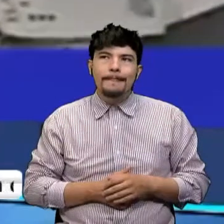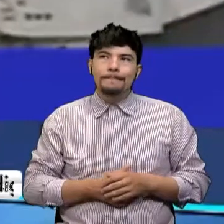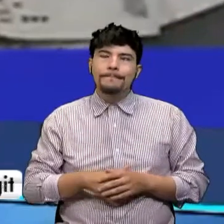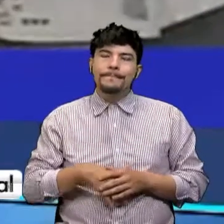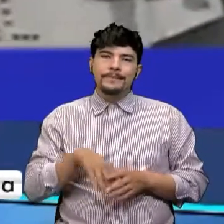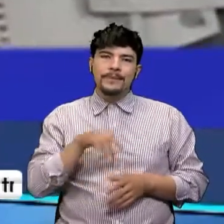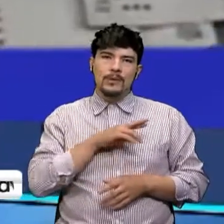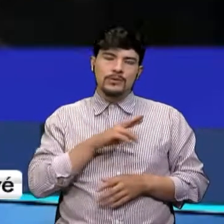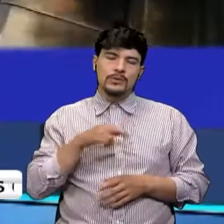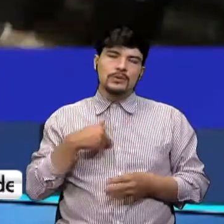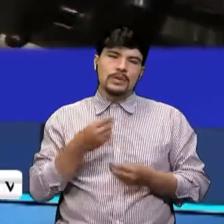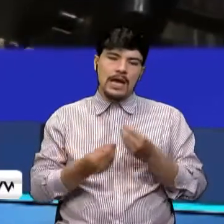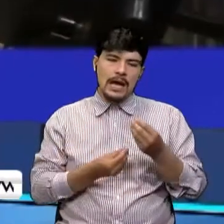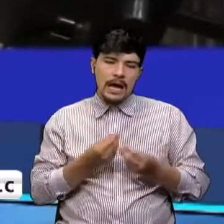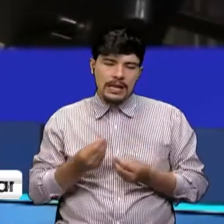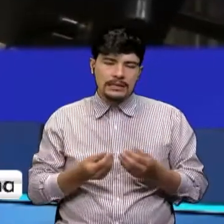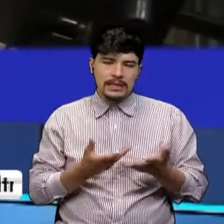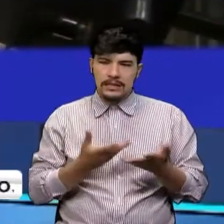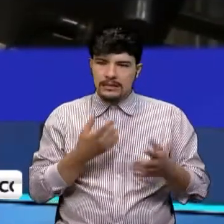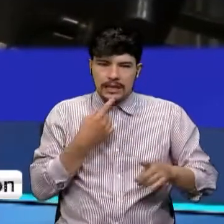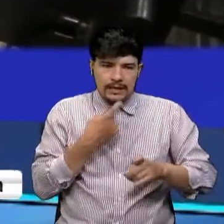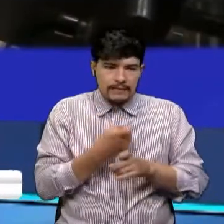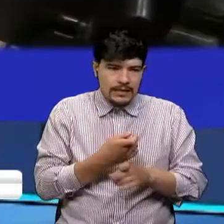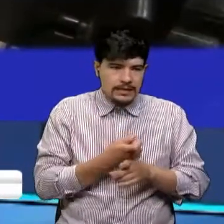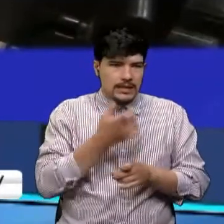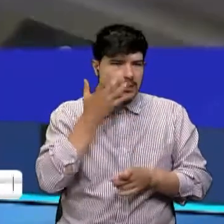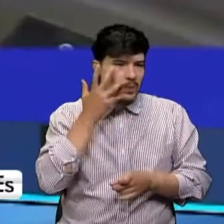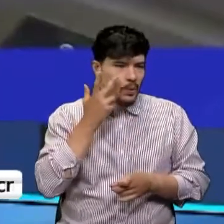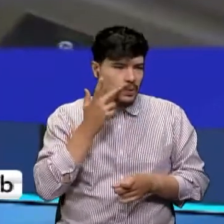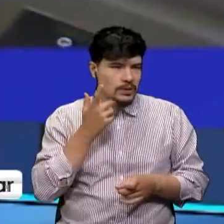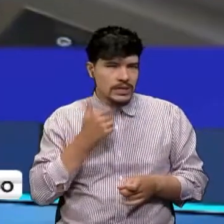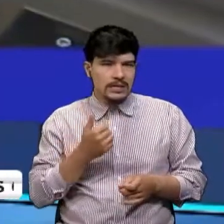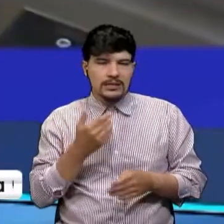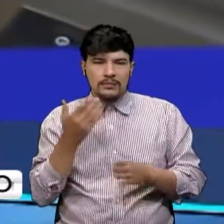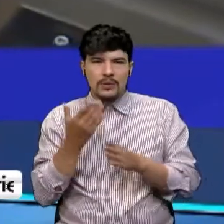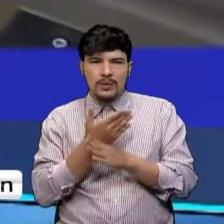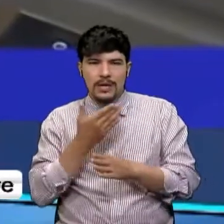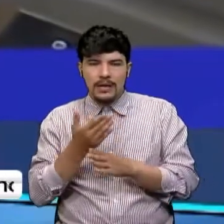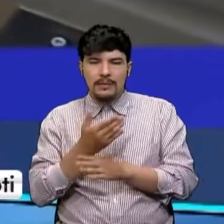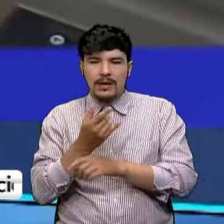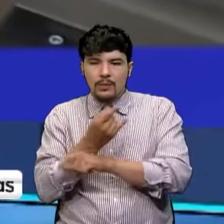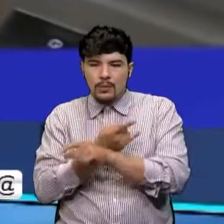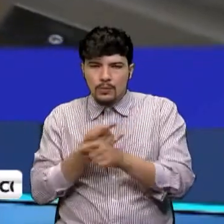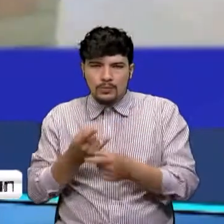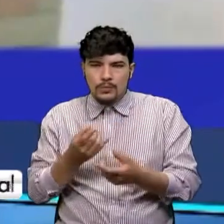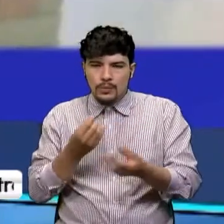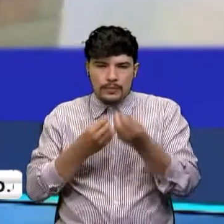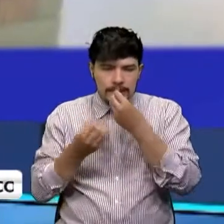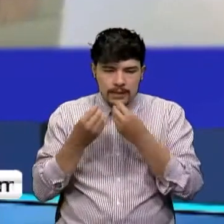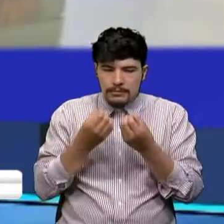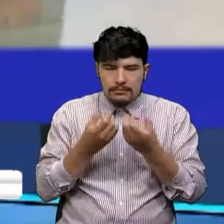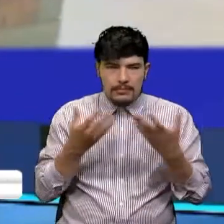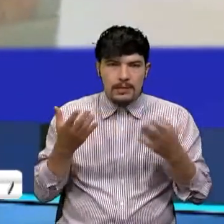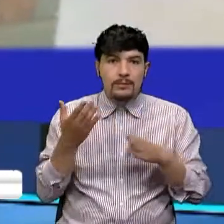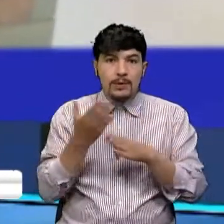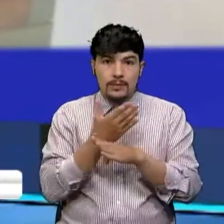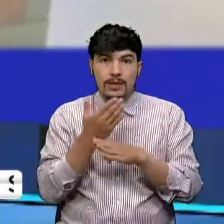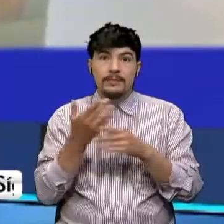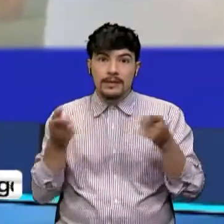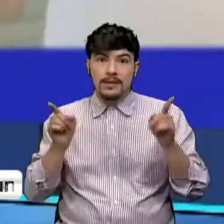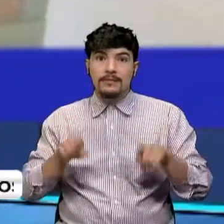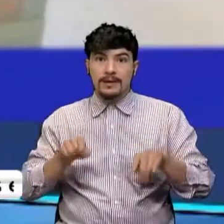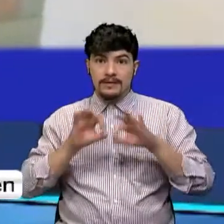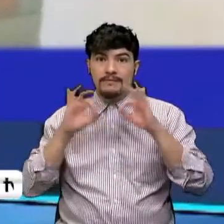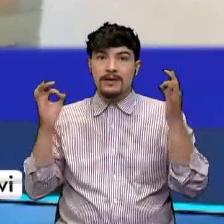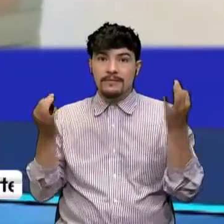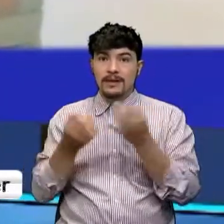vez dificultades en el diario vivir. Se generan problemas en el consumo y llega incluso a tenerse problemas familiares que